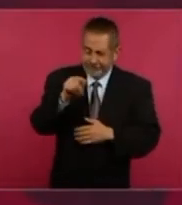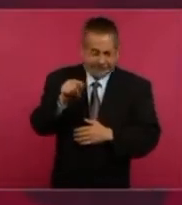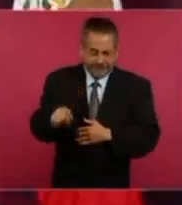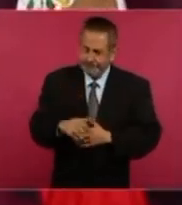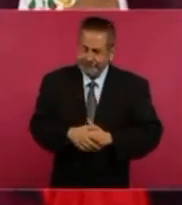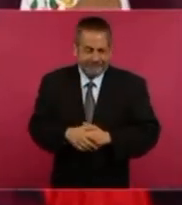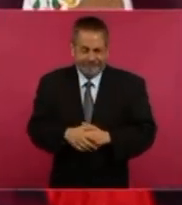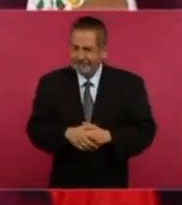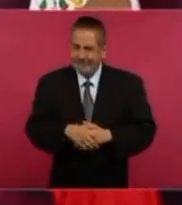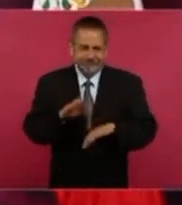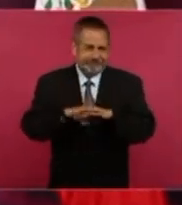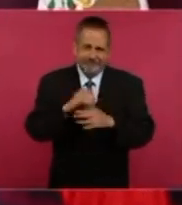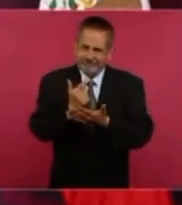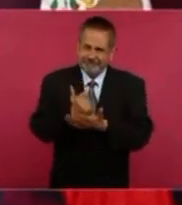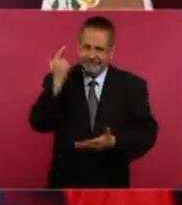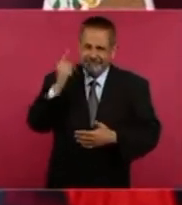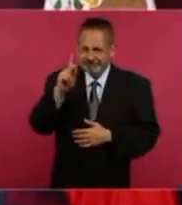flagrante